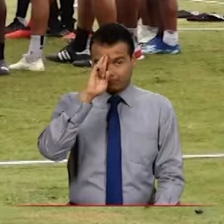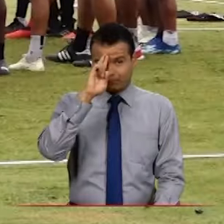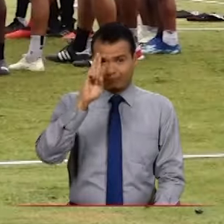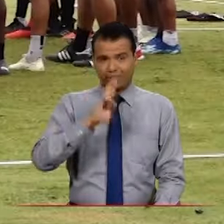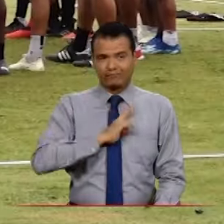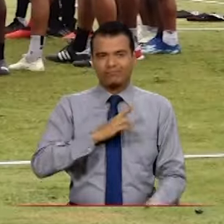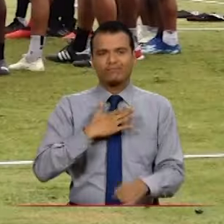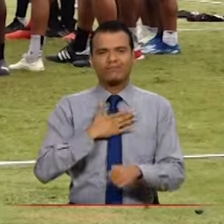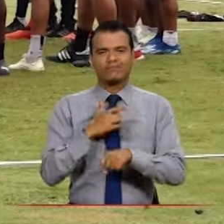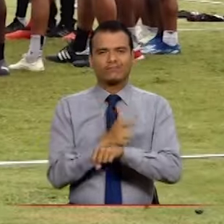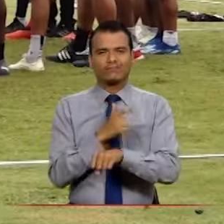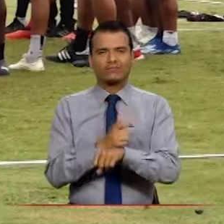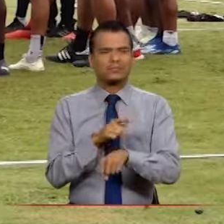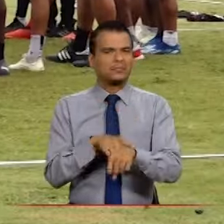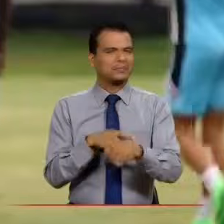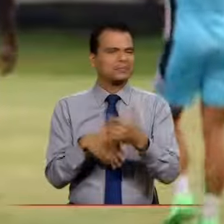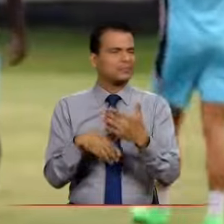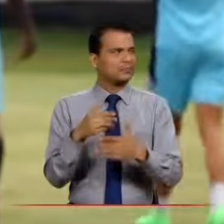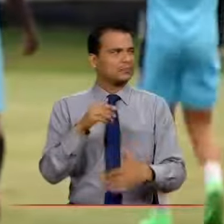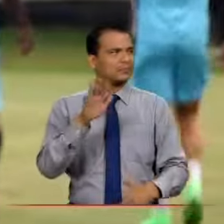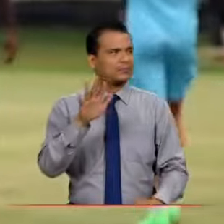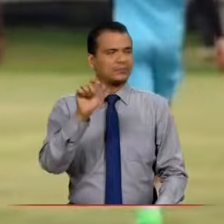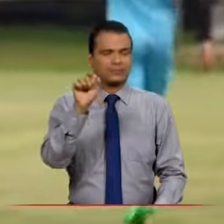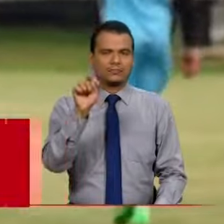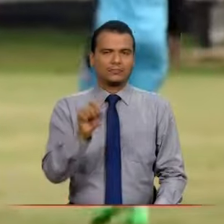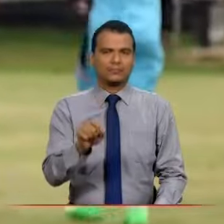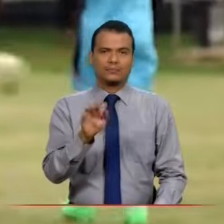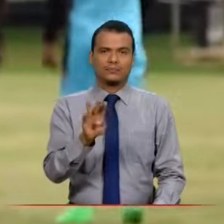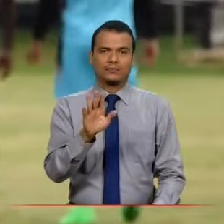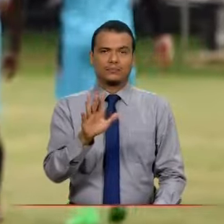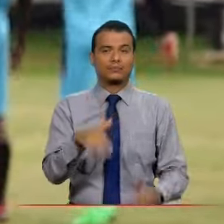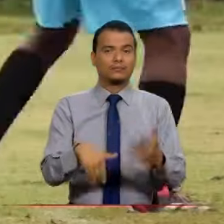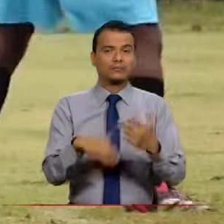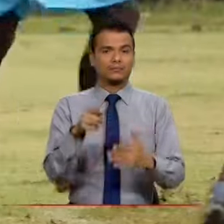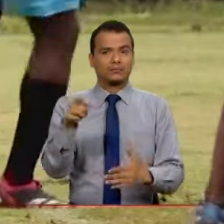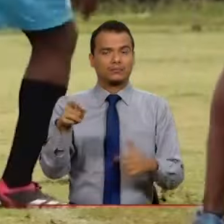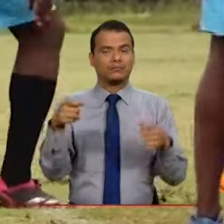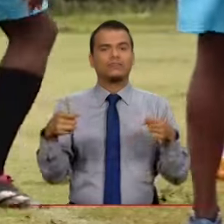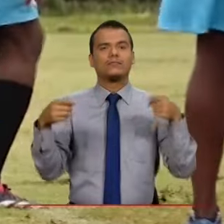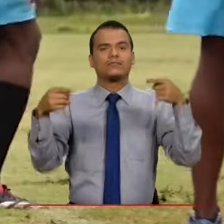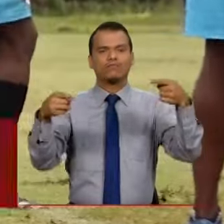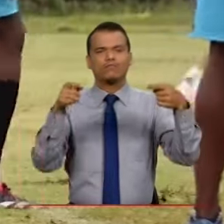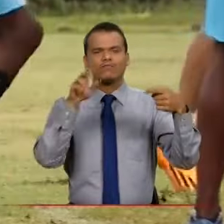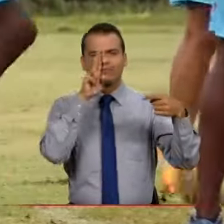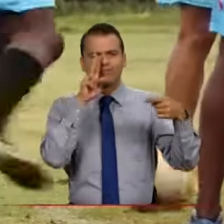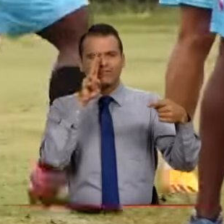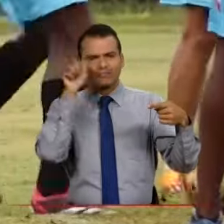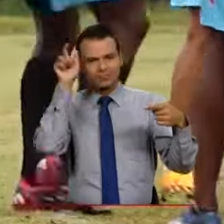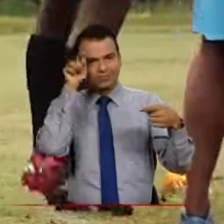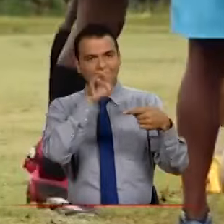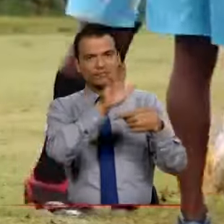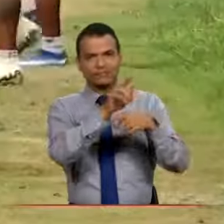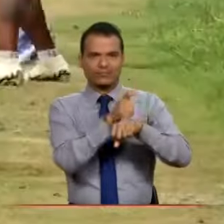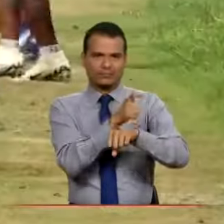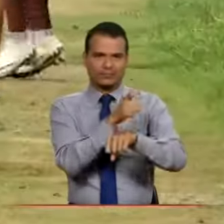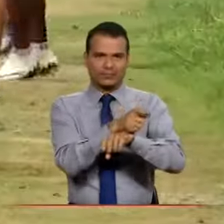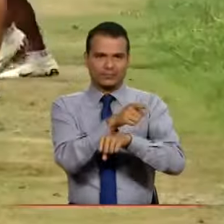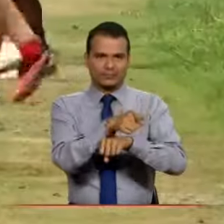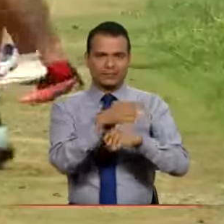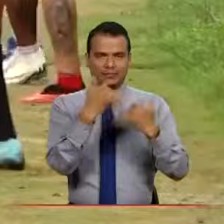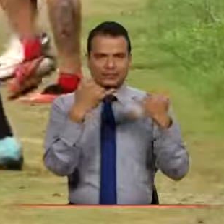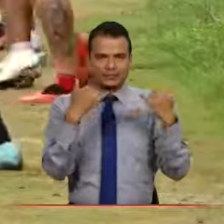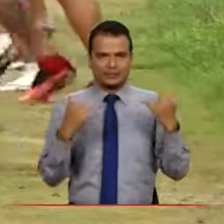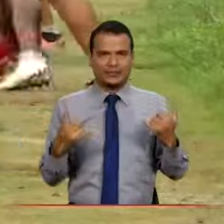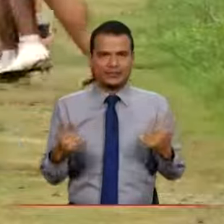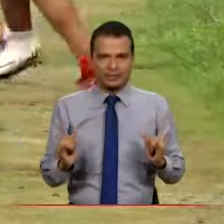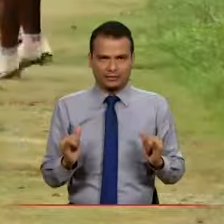5:45 de la tarde sonará el pitazo para que la pelota ruede en el atano girardot en la edición 261 del clásico